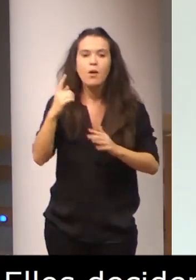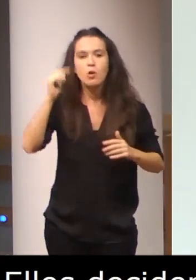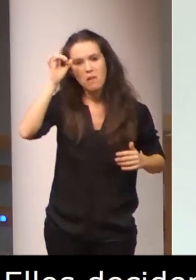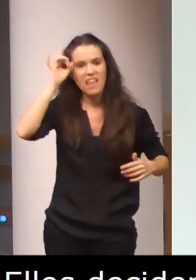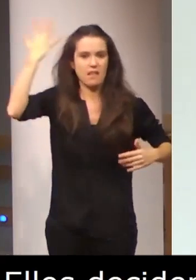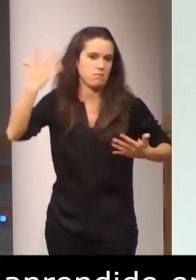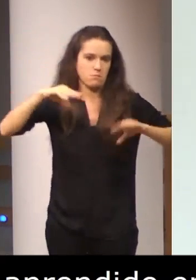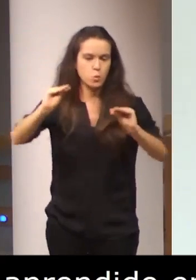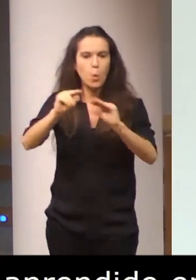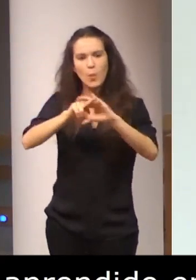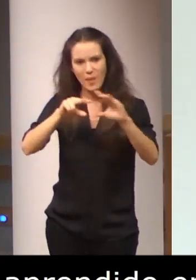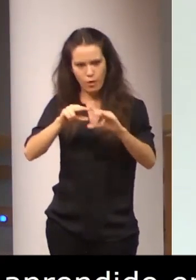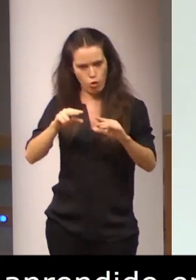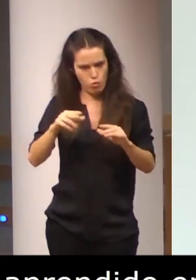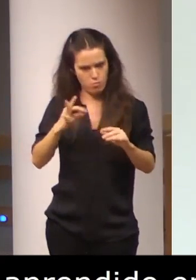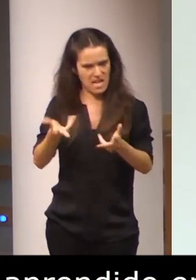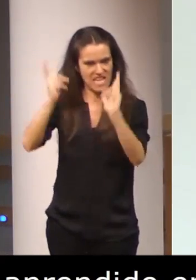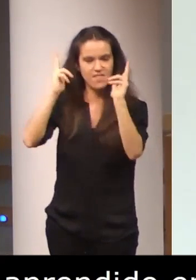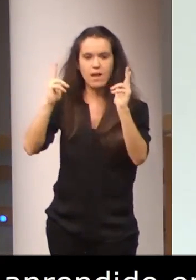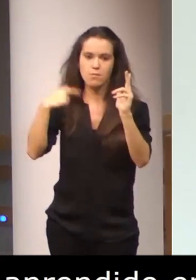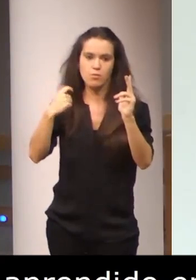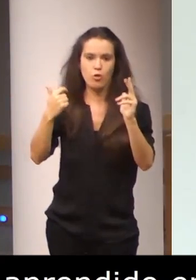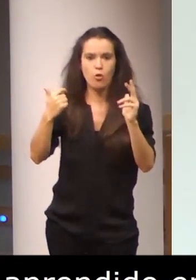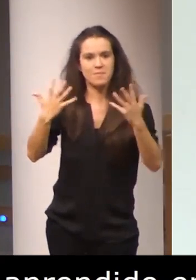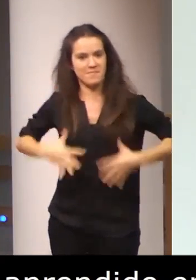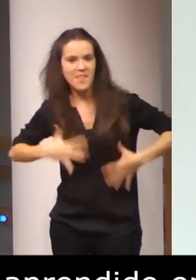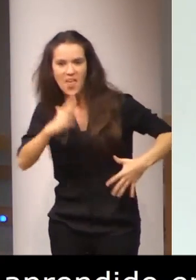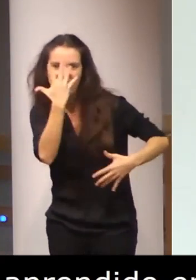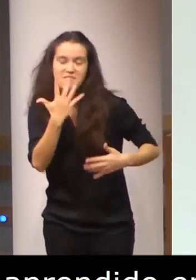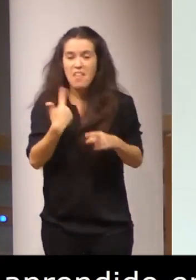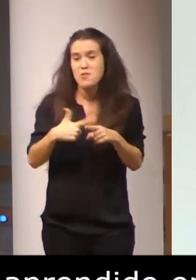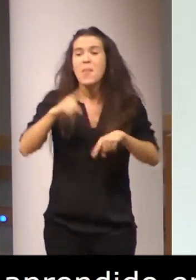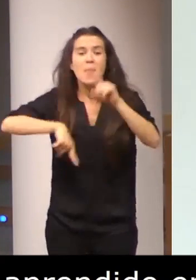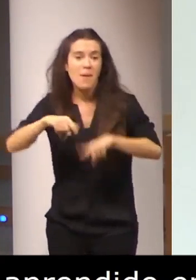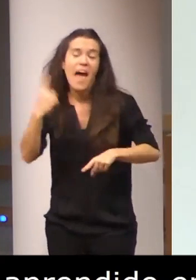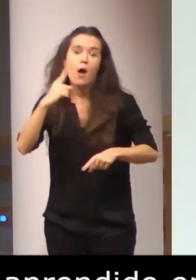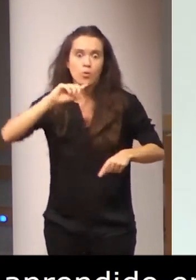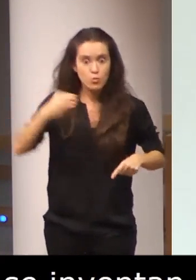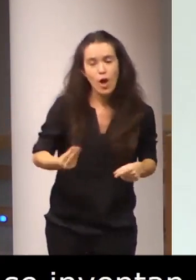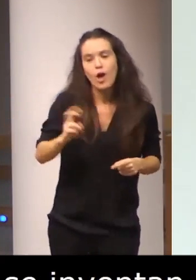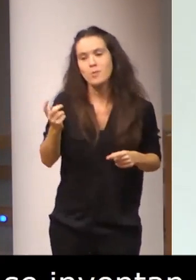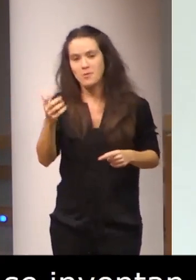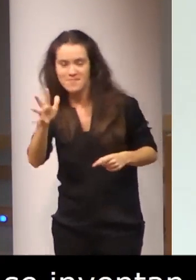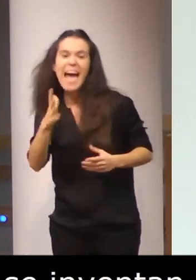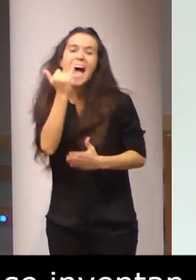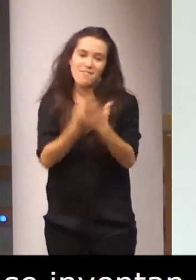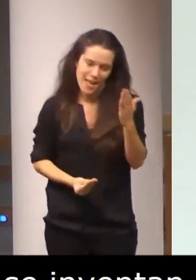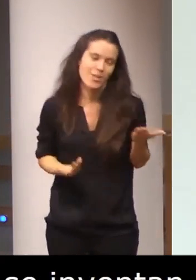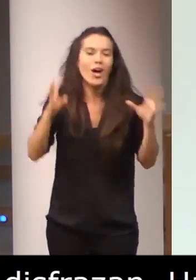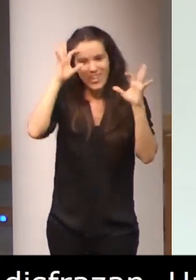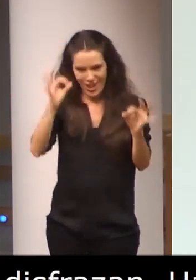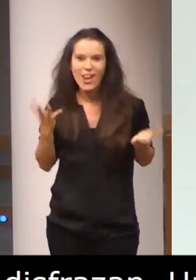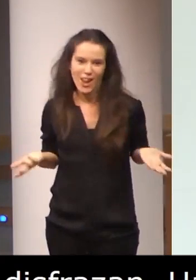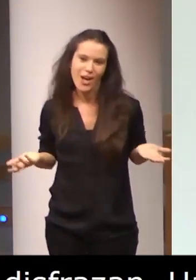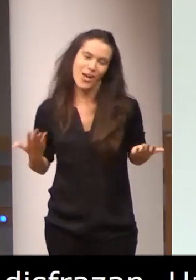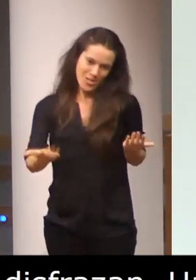unos vídeos, lo escenifican, se disfrazan, hay de todo, hay algunos mejores, otros peores, tienen fallos, como siempre, no pasa